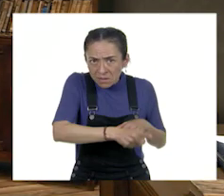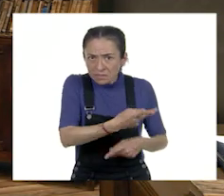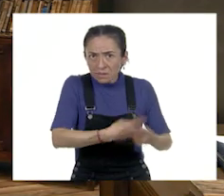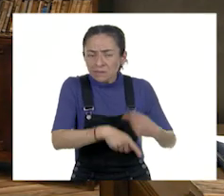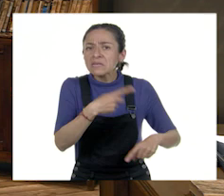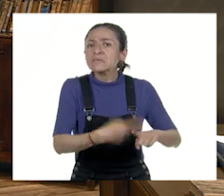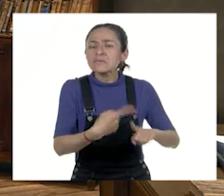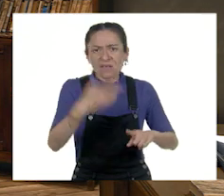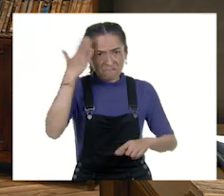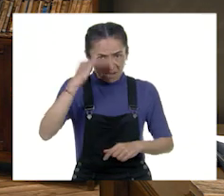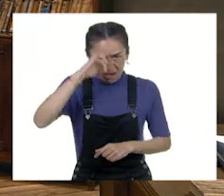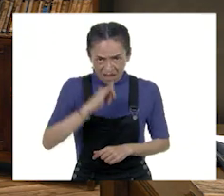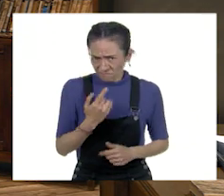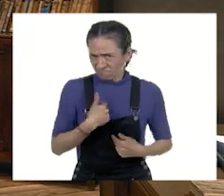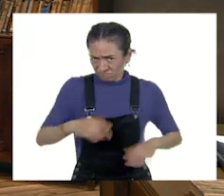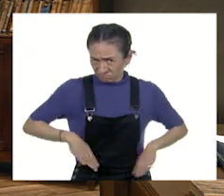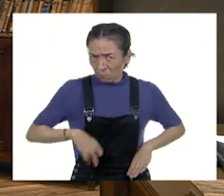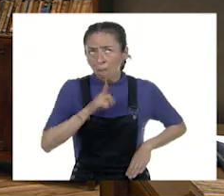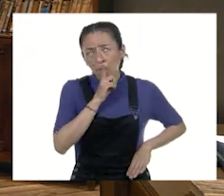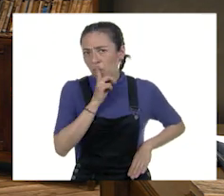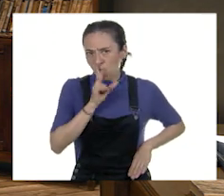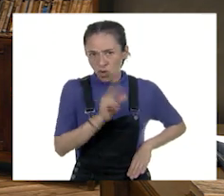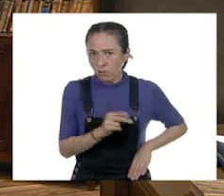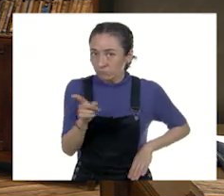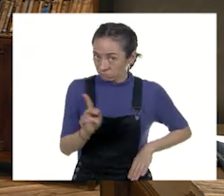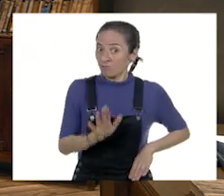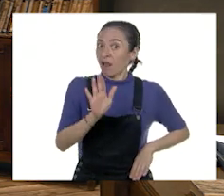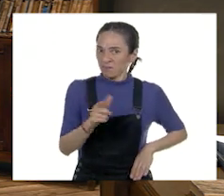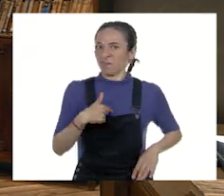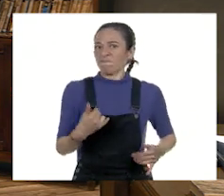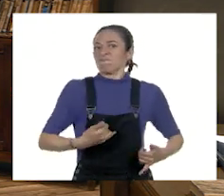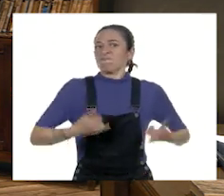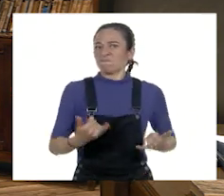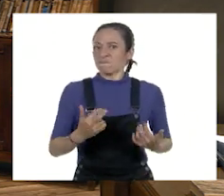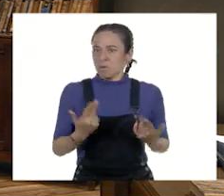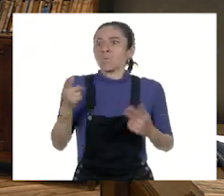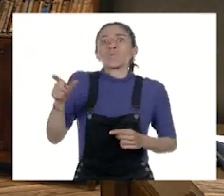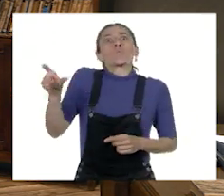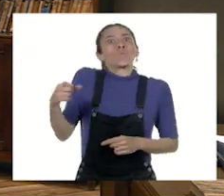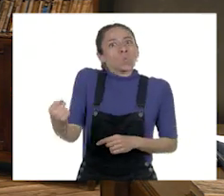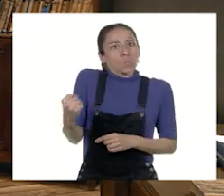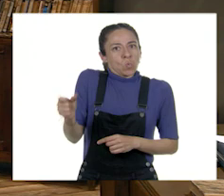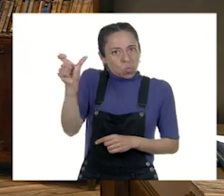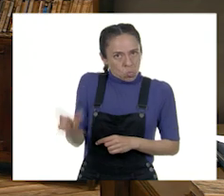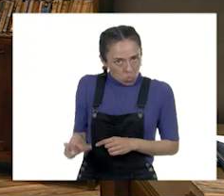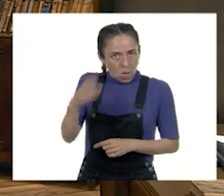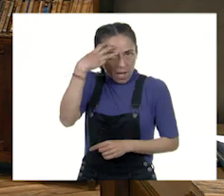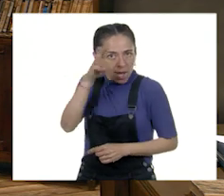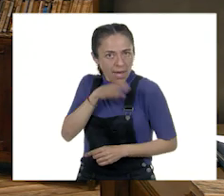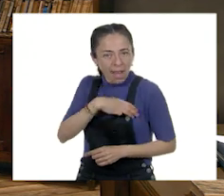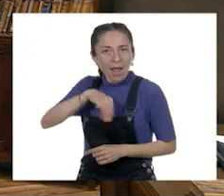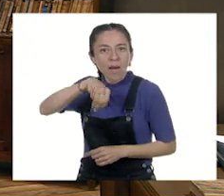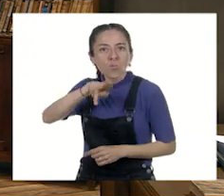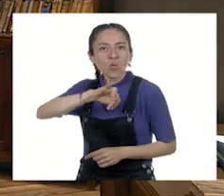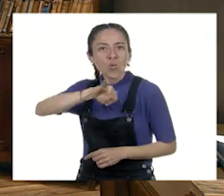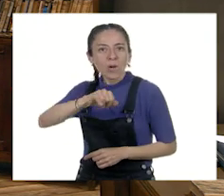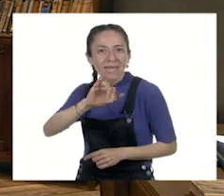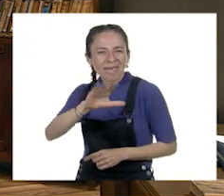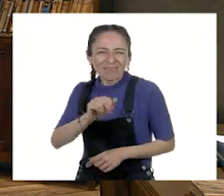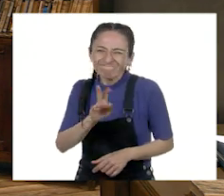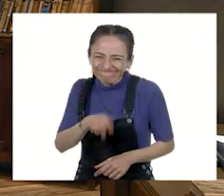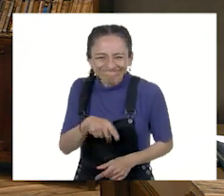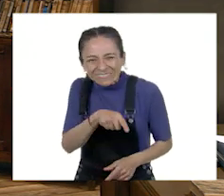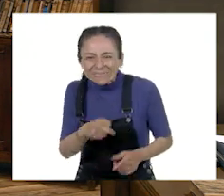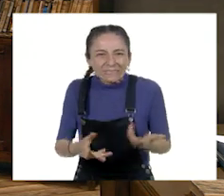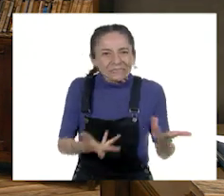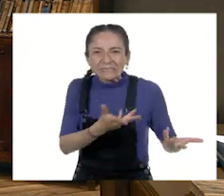como a rebelión. Era bravo el general Mújica. El panorama estaba tan complicado que Ezquerro continuó